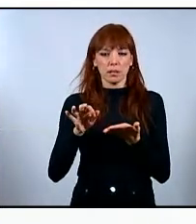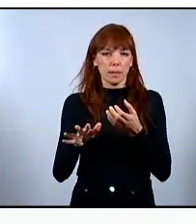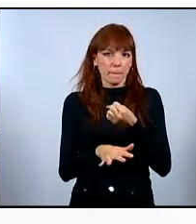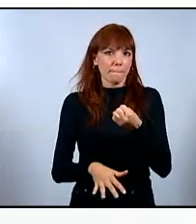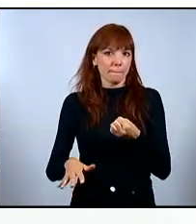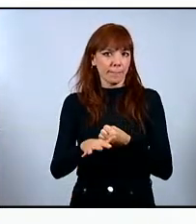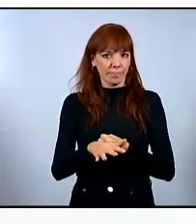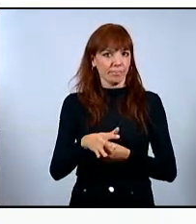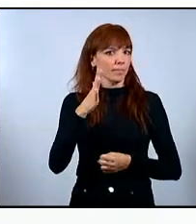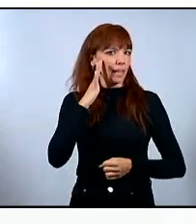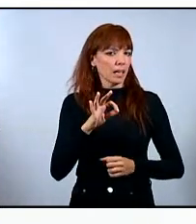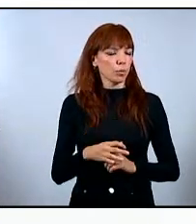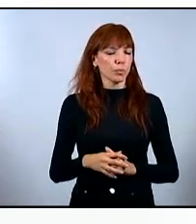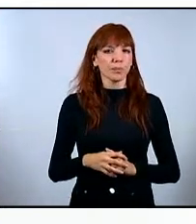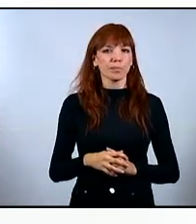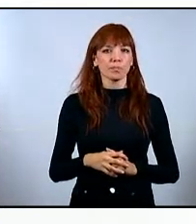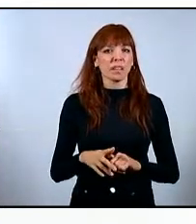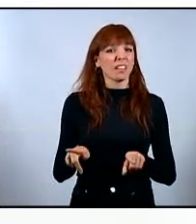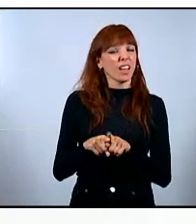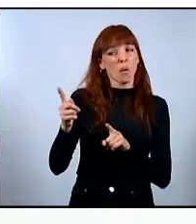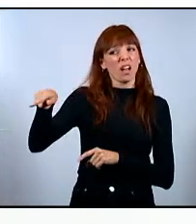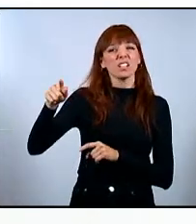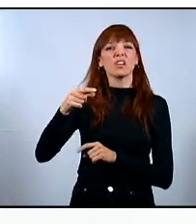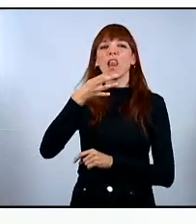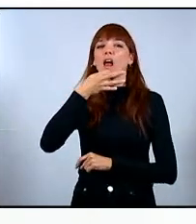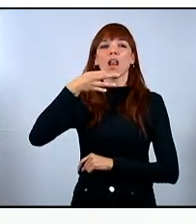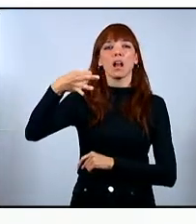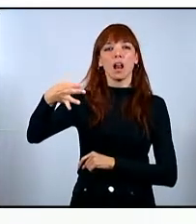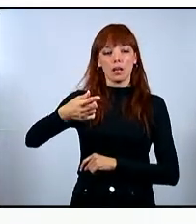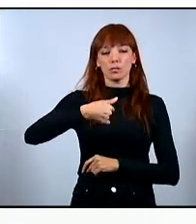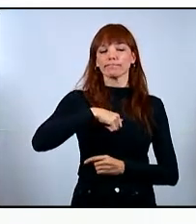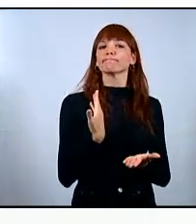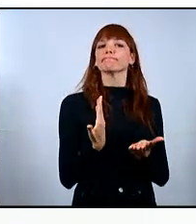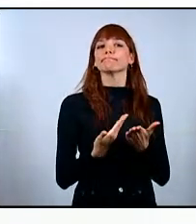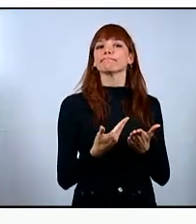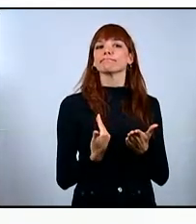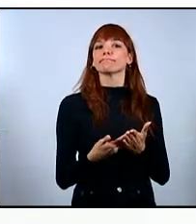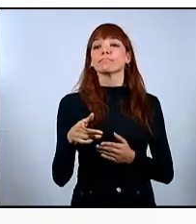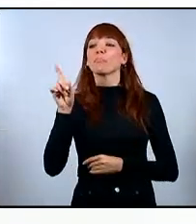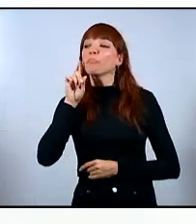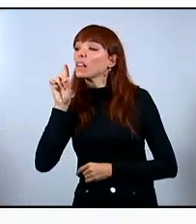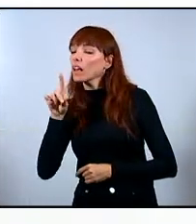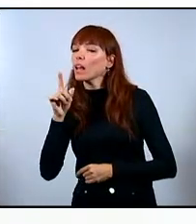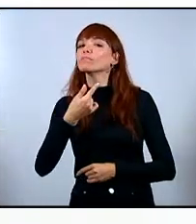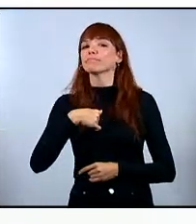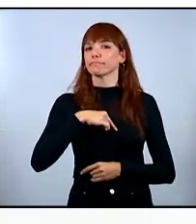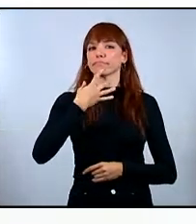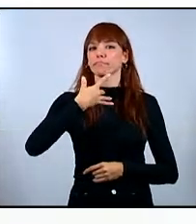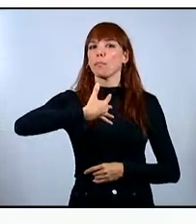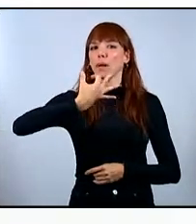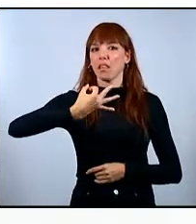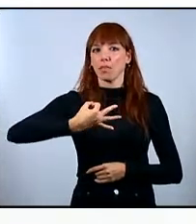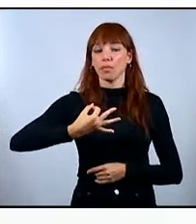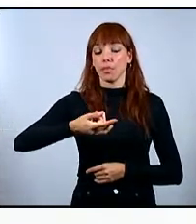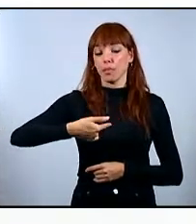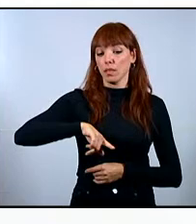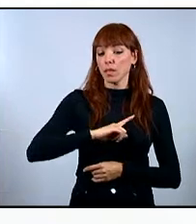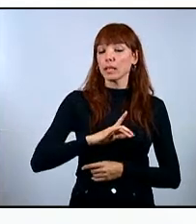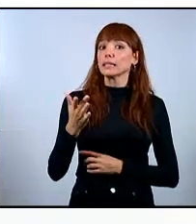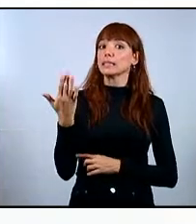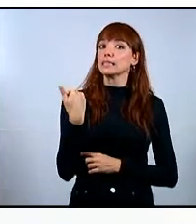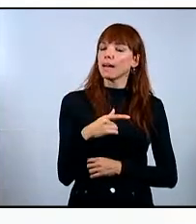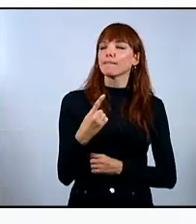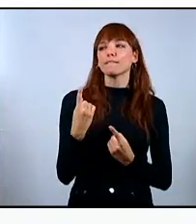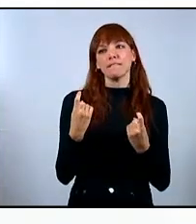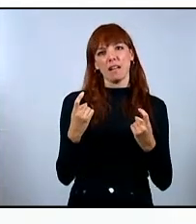indispensable. Frente a las palabras, hechos, y frente a los bulos, certeza. Nosotros hemos echado de